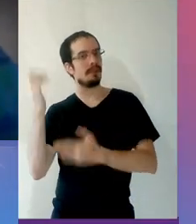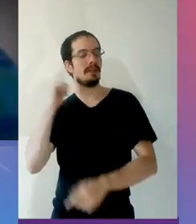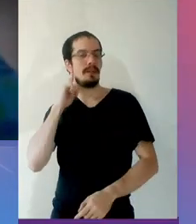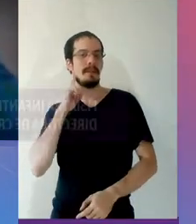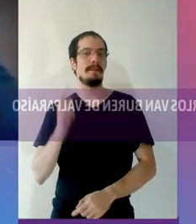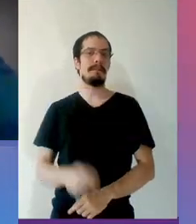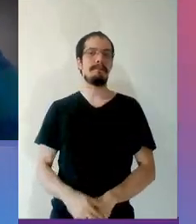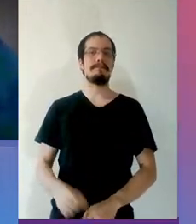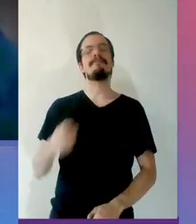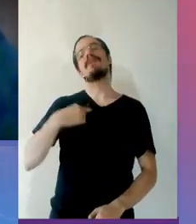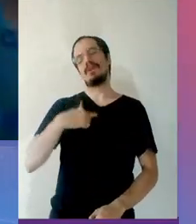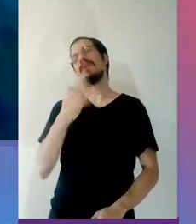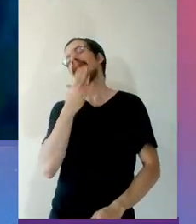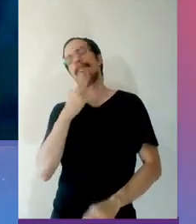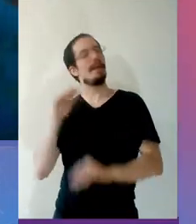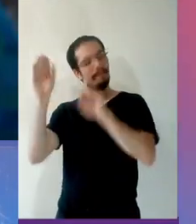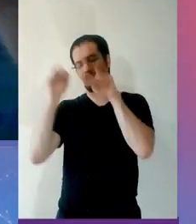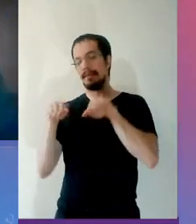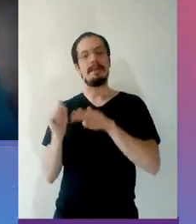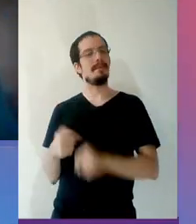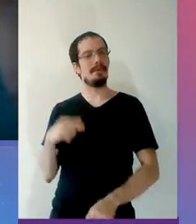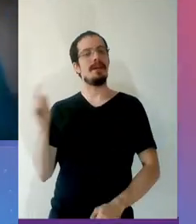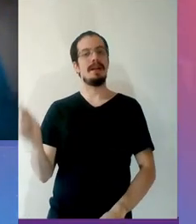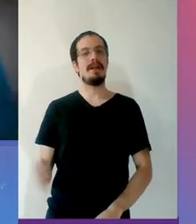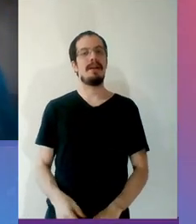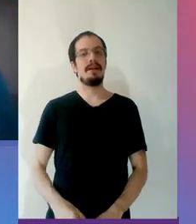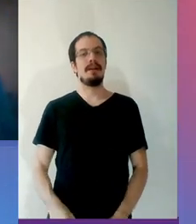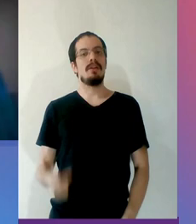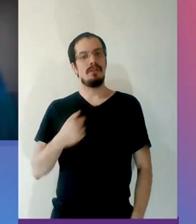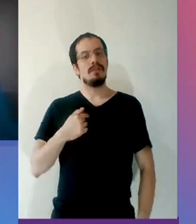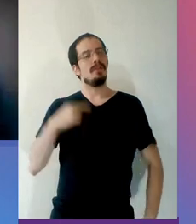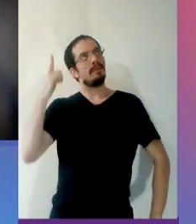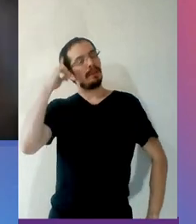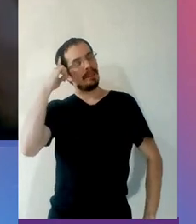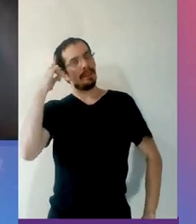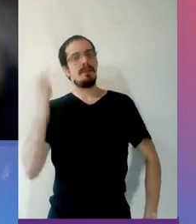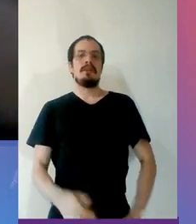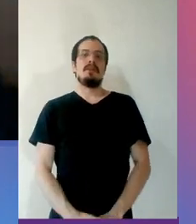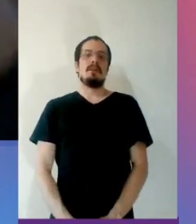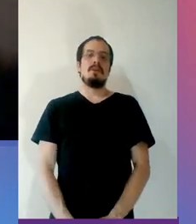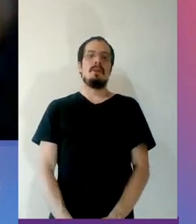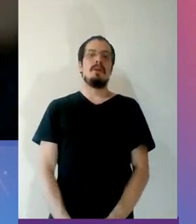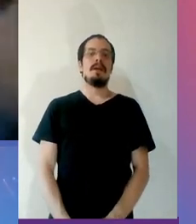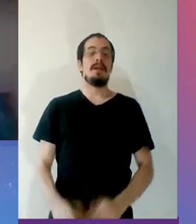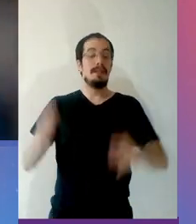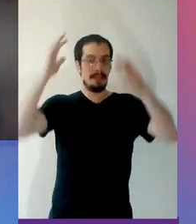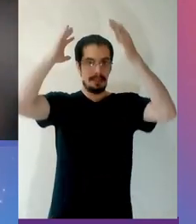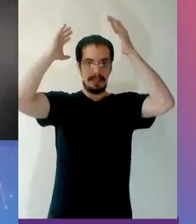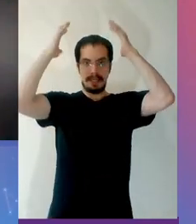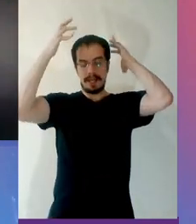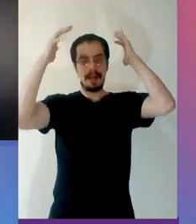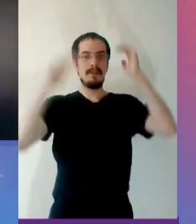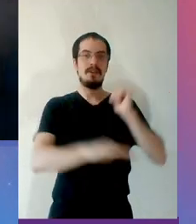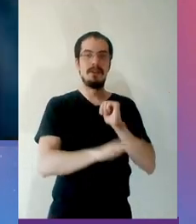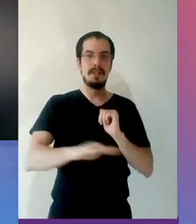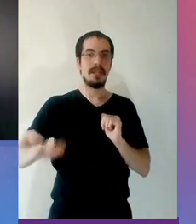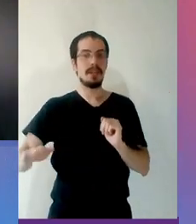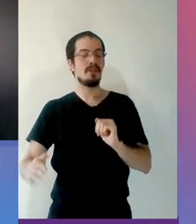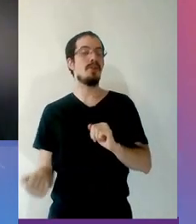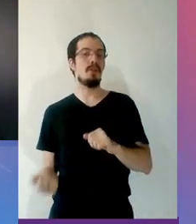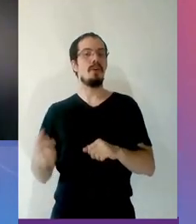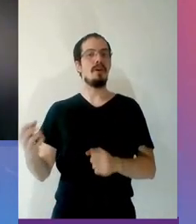en el fondo, o sea, de hecho, el cerebro del niño viene como preprogramado para ir logrando las cosas, y en el